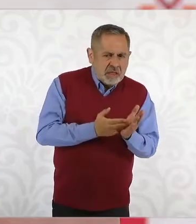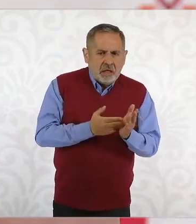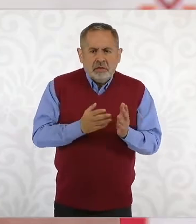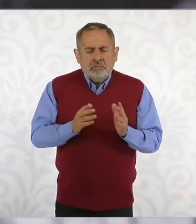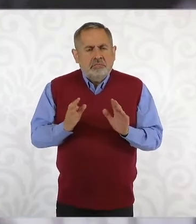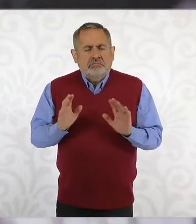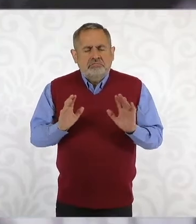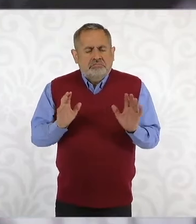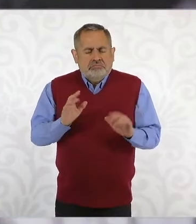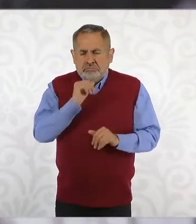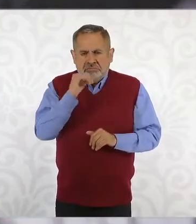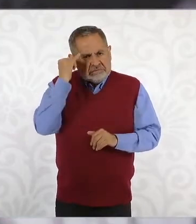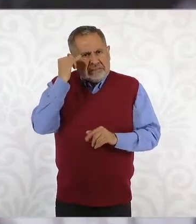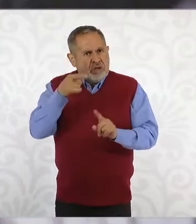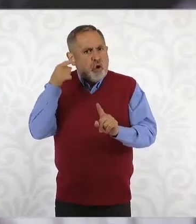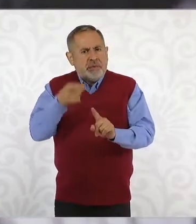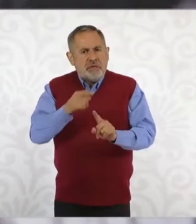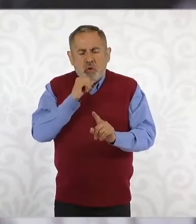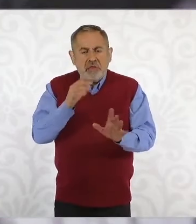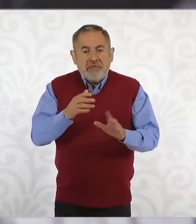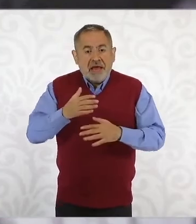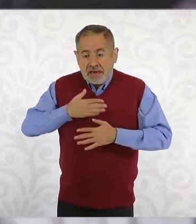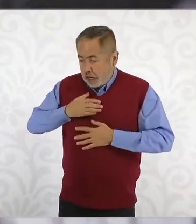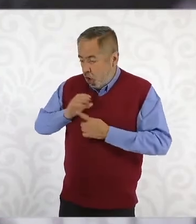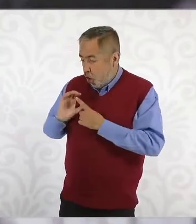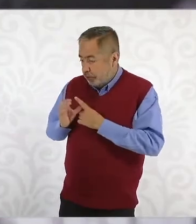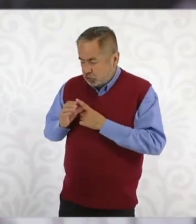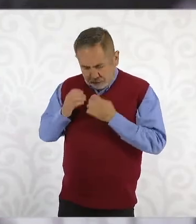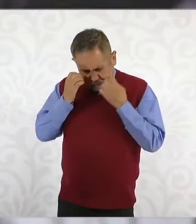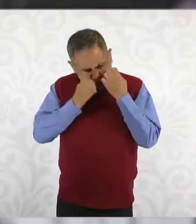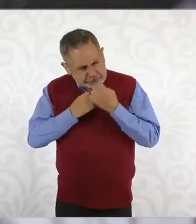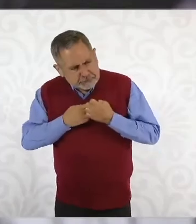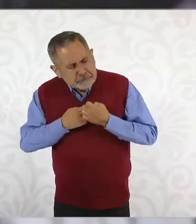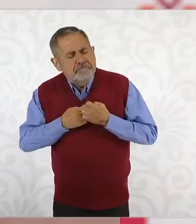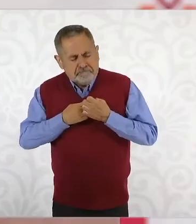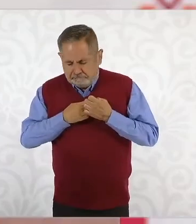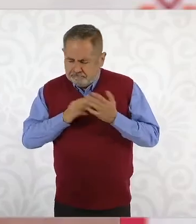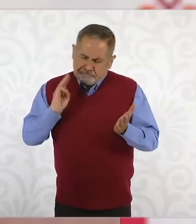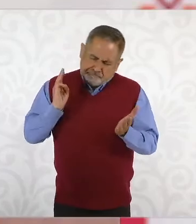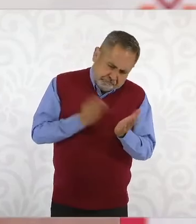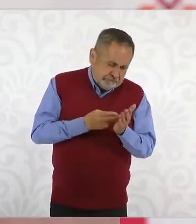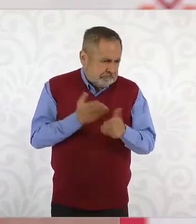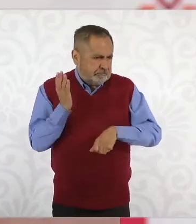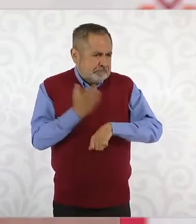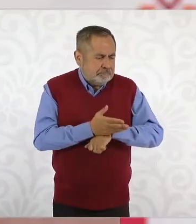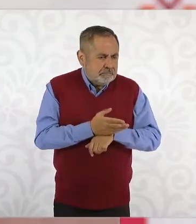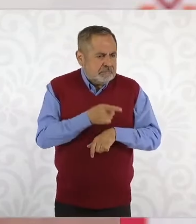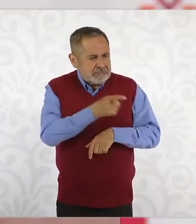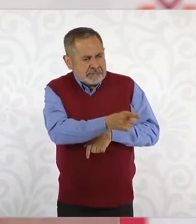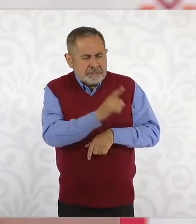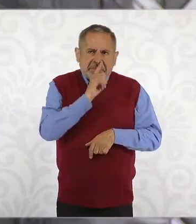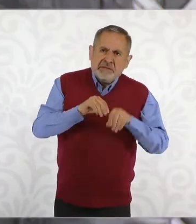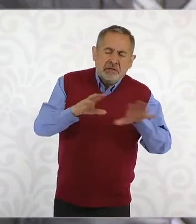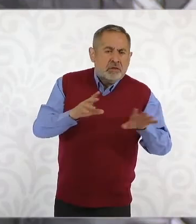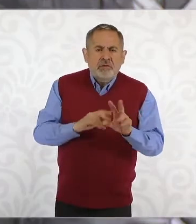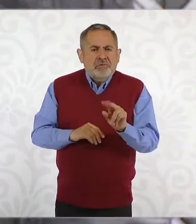en específico. O sea, no es la comisión quien valora de manera final si hubo o no una mentira. ¿Quién